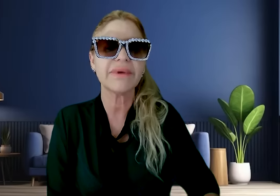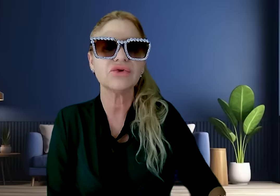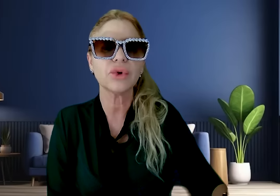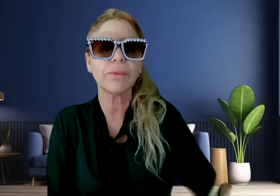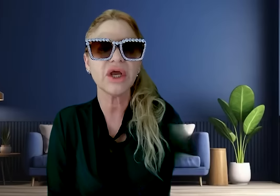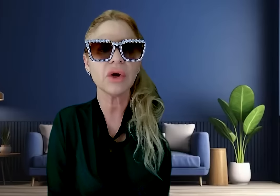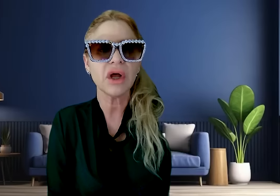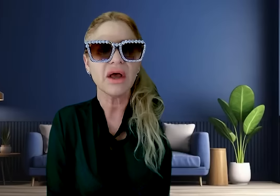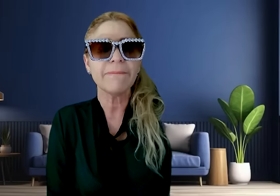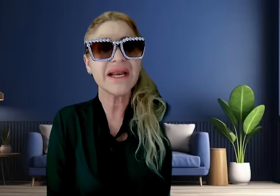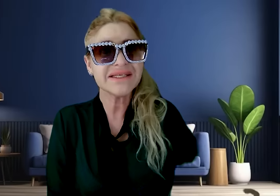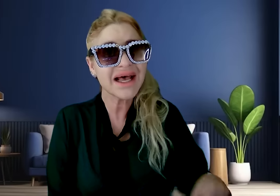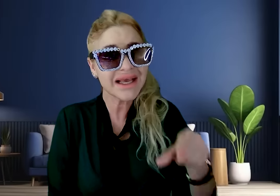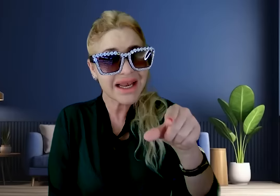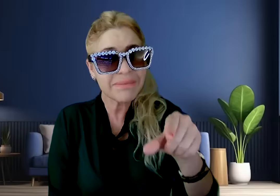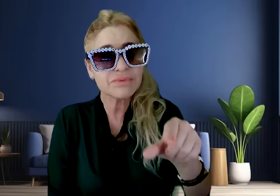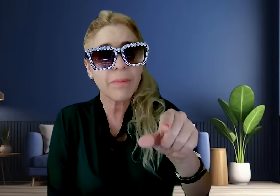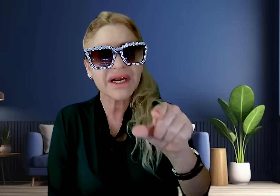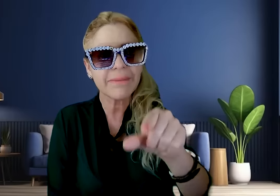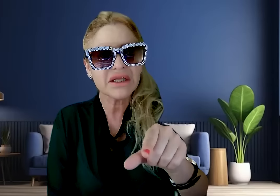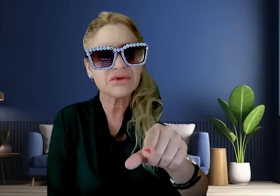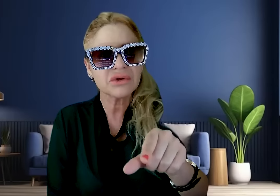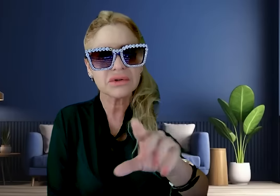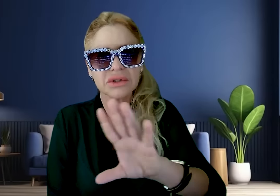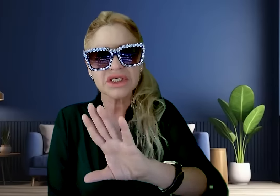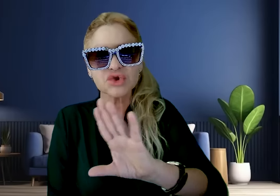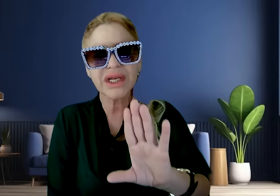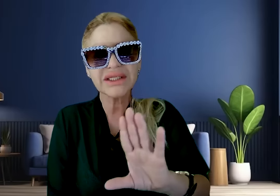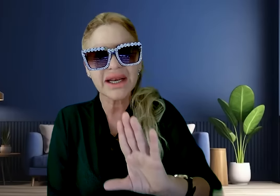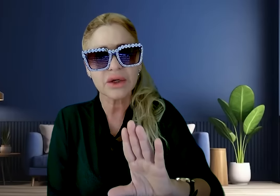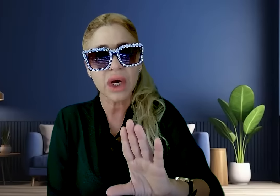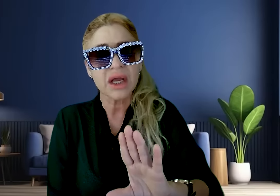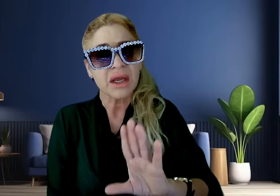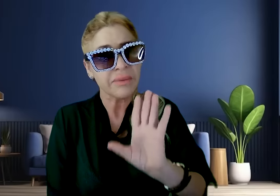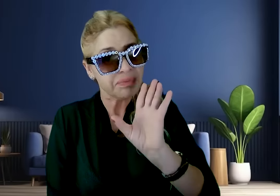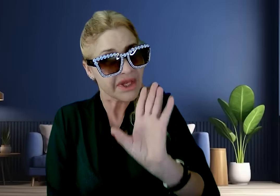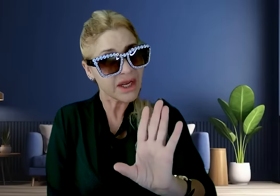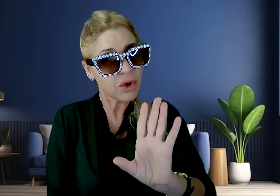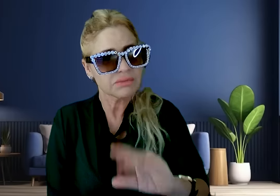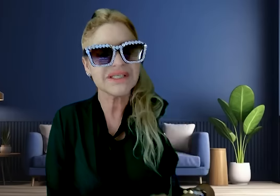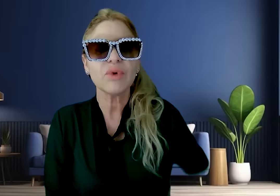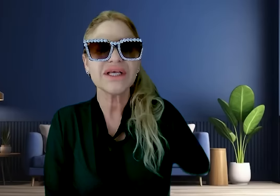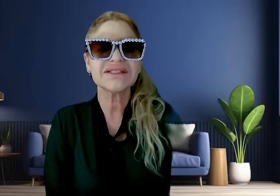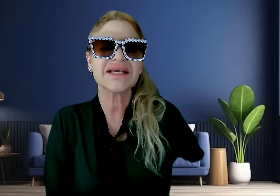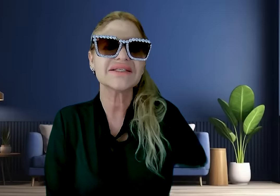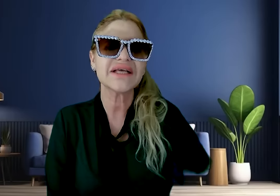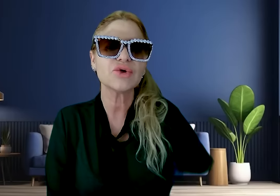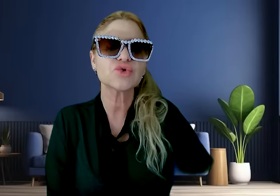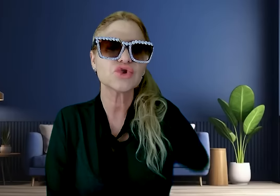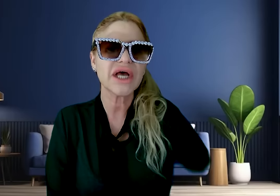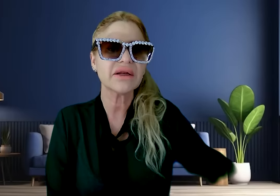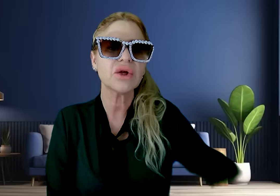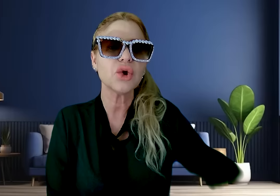el Parlamento Europeo, paraliza el mismo Parlamento y suelta la lengua. Creo, mis amores, que es